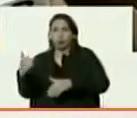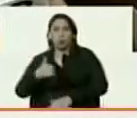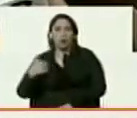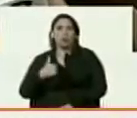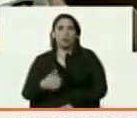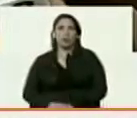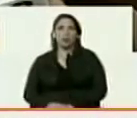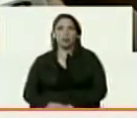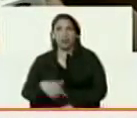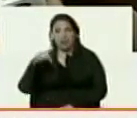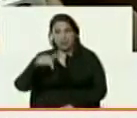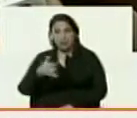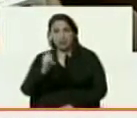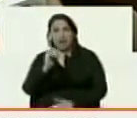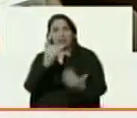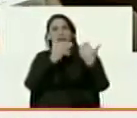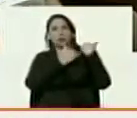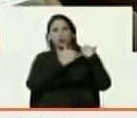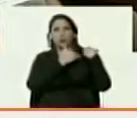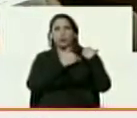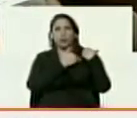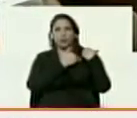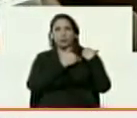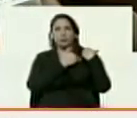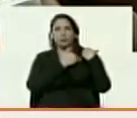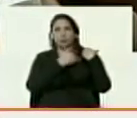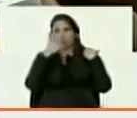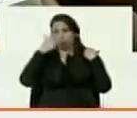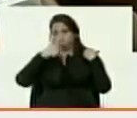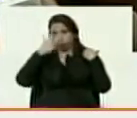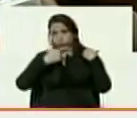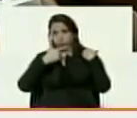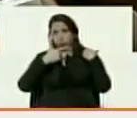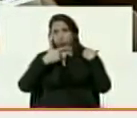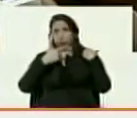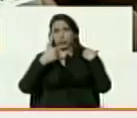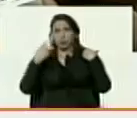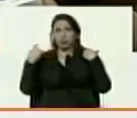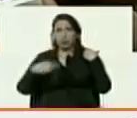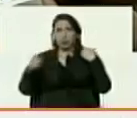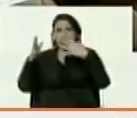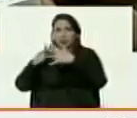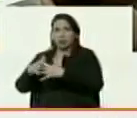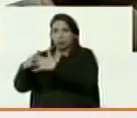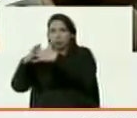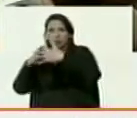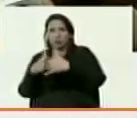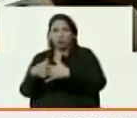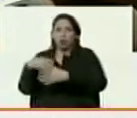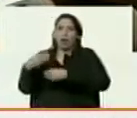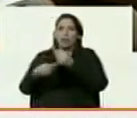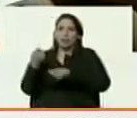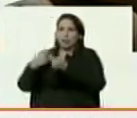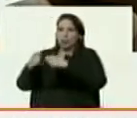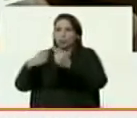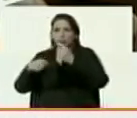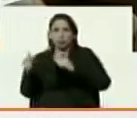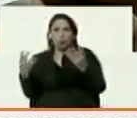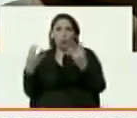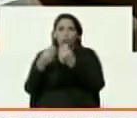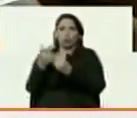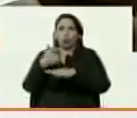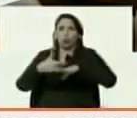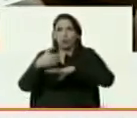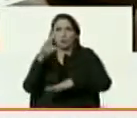hay una responsabilidad seria que tienen los Estados Unidos de adelantar una negociación con el gobierno venezolano en